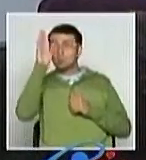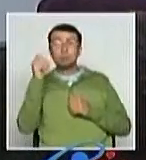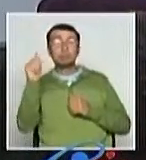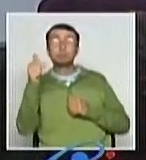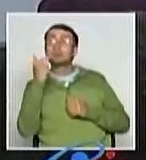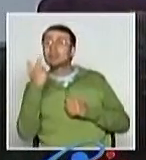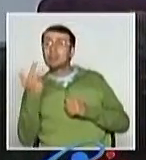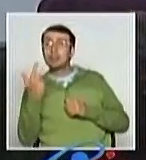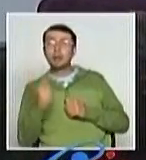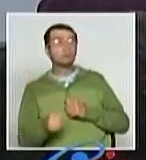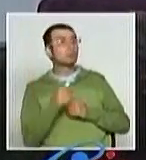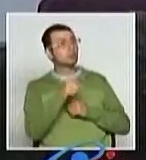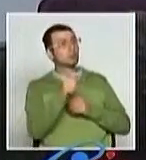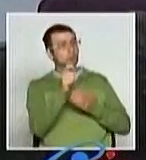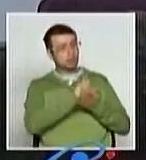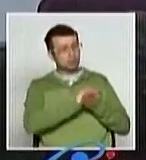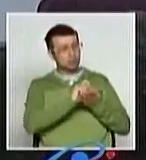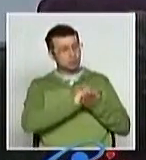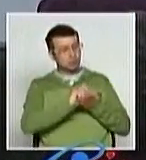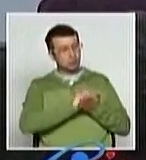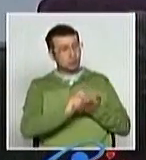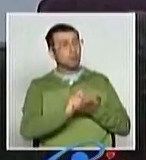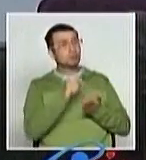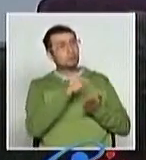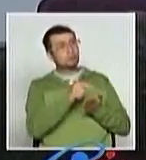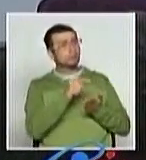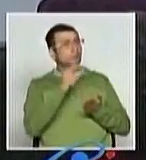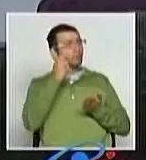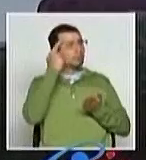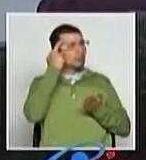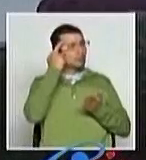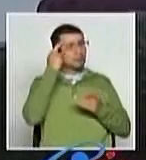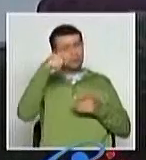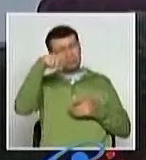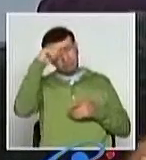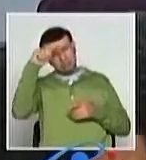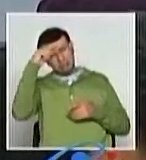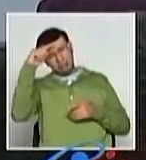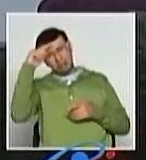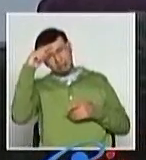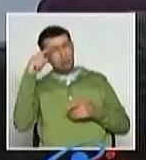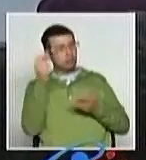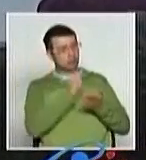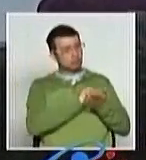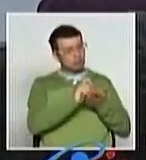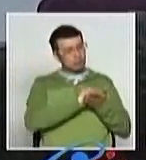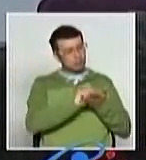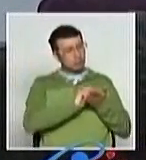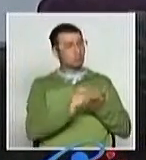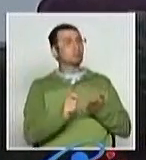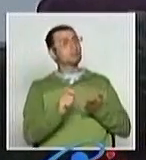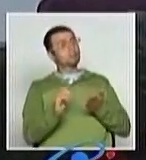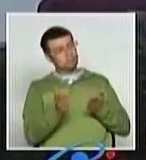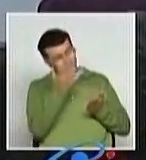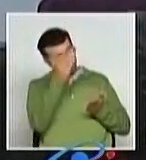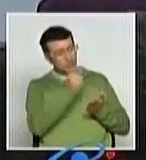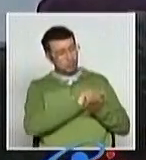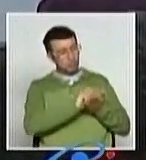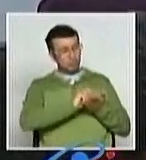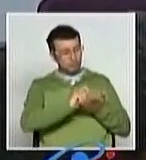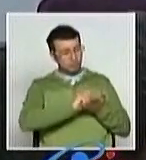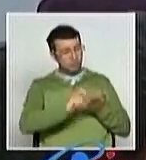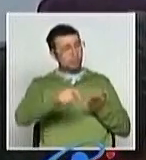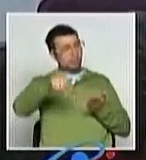paciente anote todos los pensamientos que tengan negativos comienza a notar comience a anotar todas aquellas